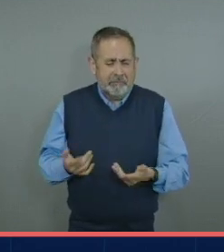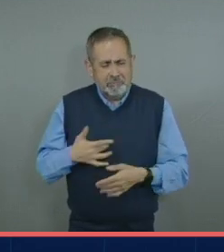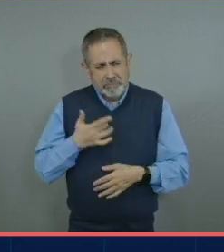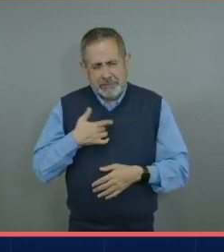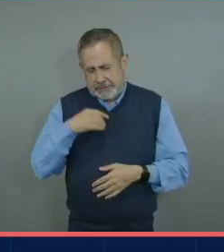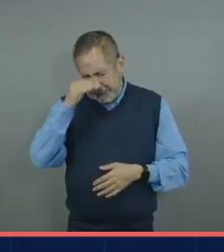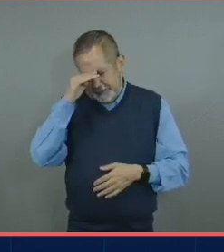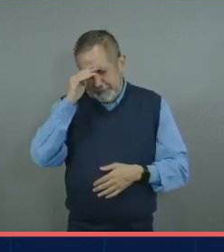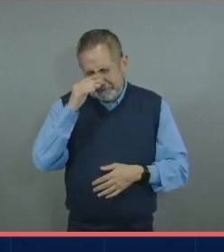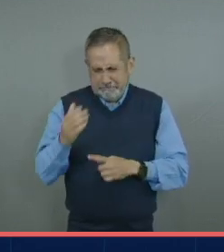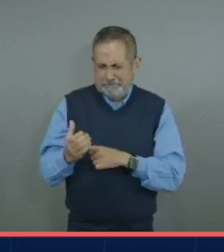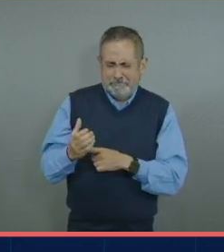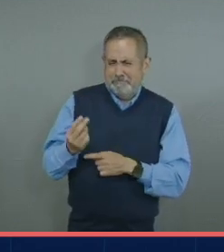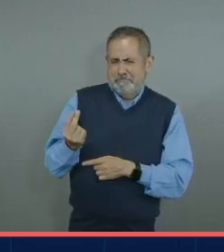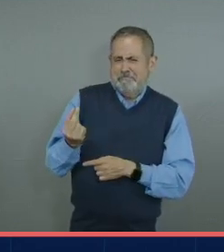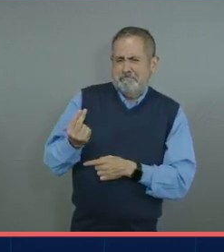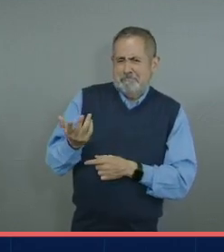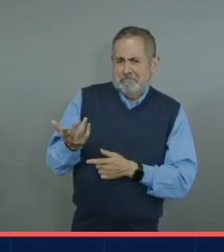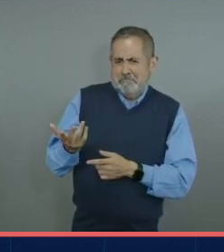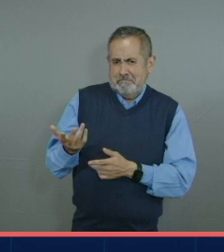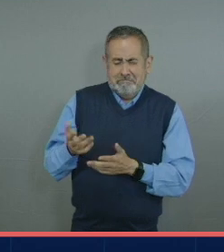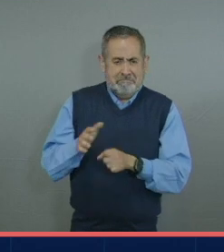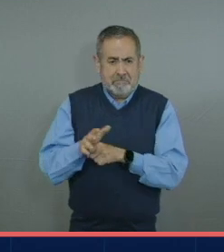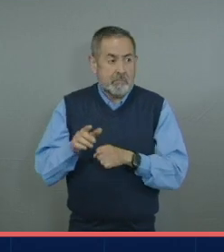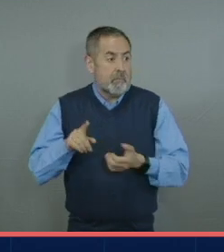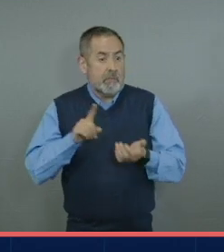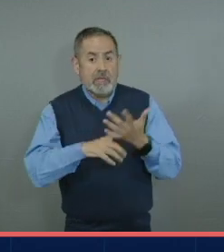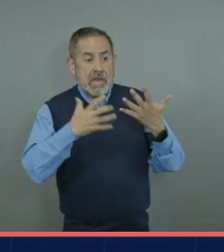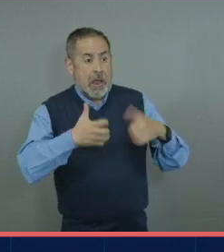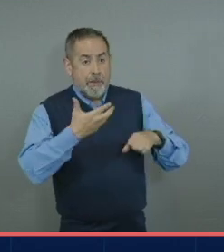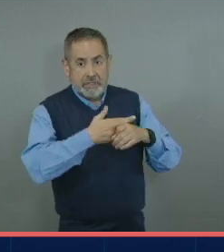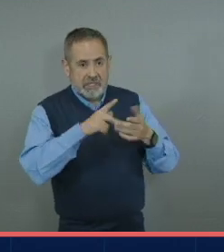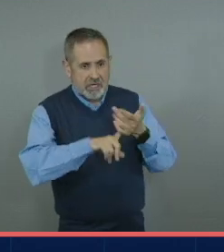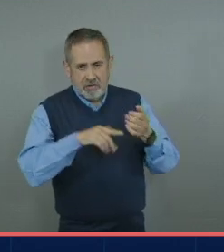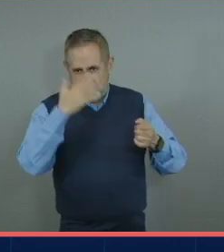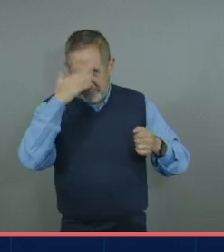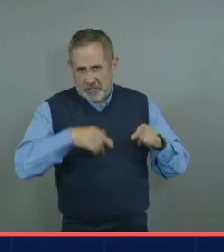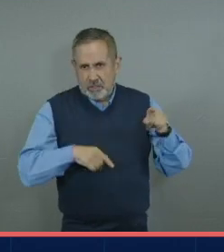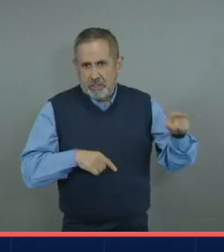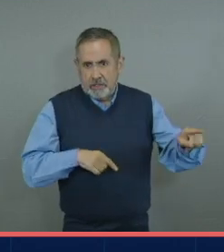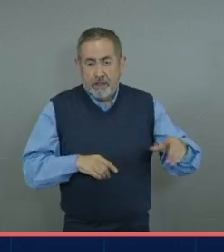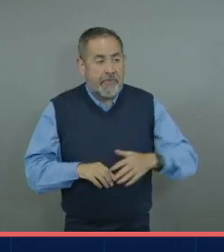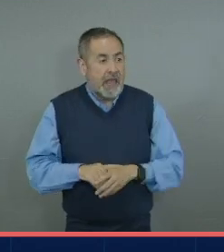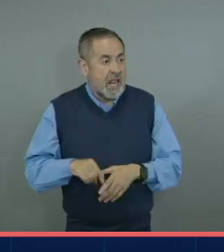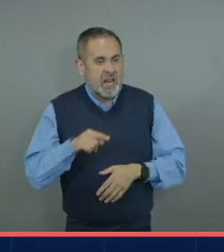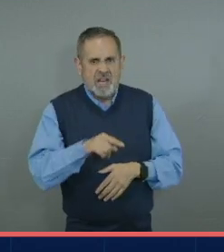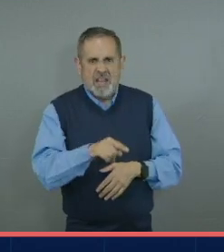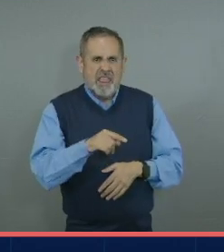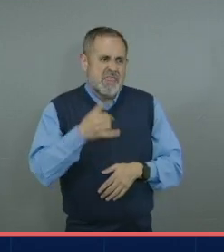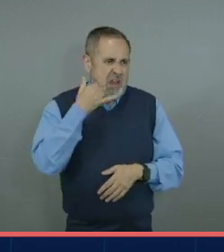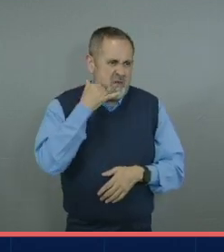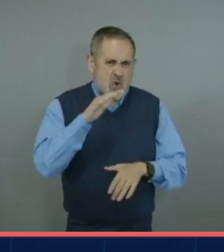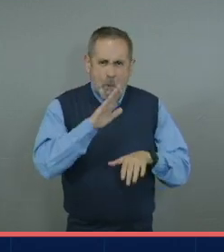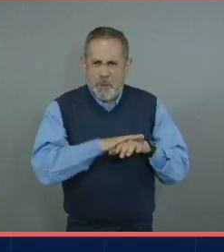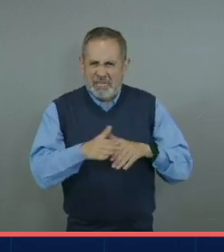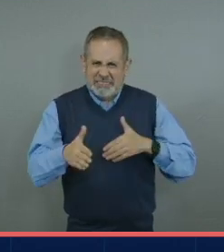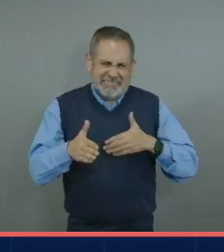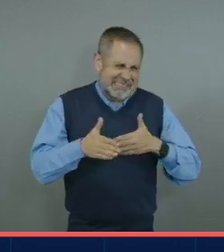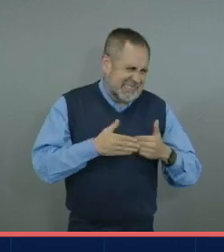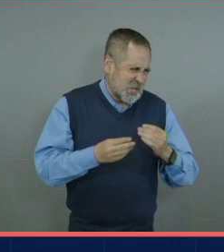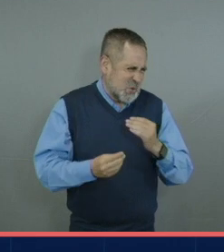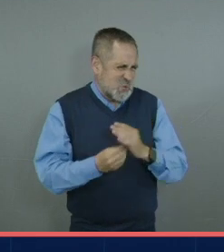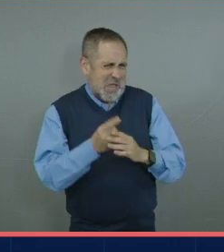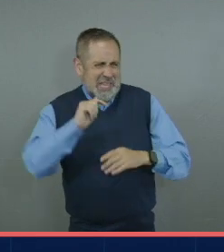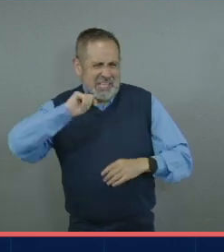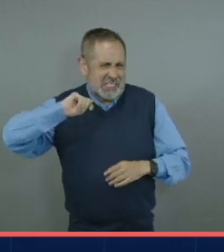conscientes. Yo te aseguro que un empresario no tiene el último teléfono con la